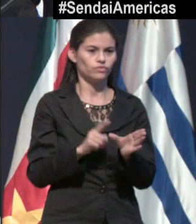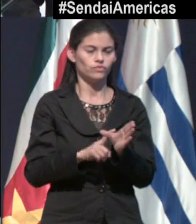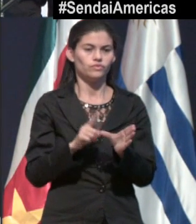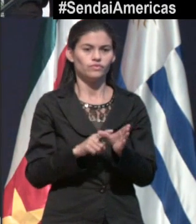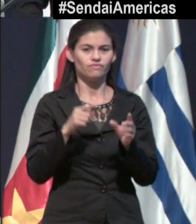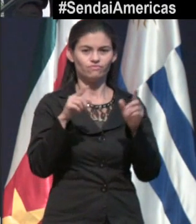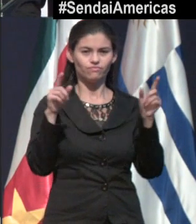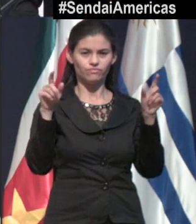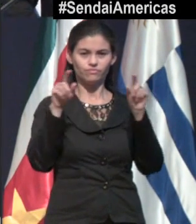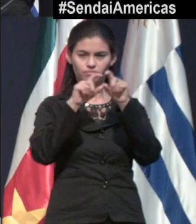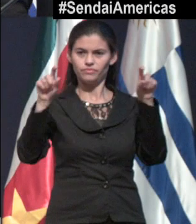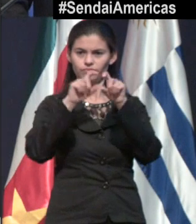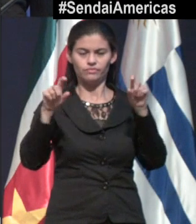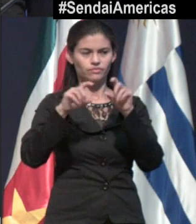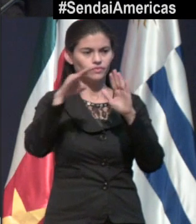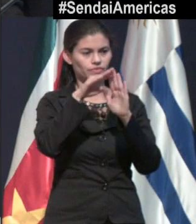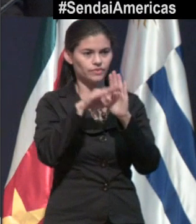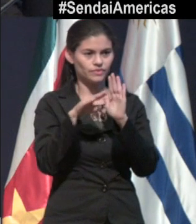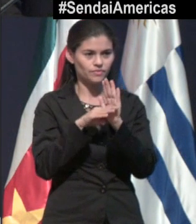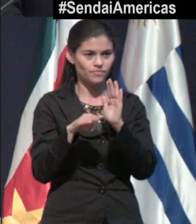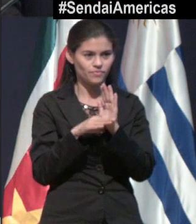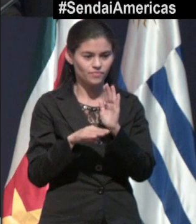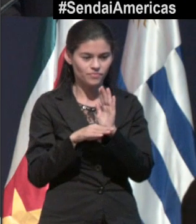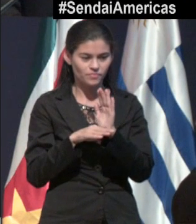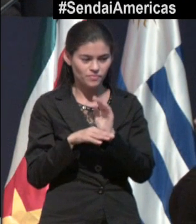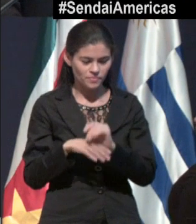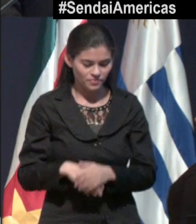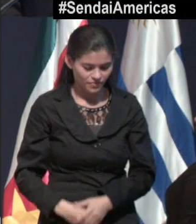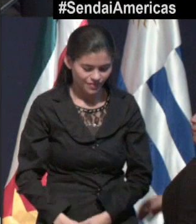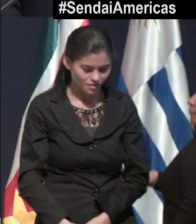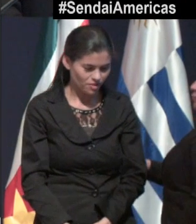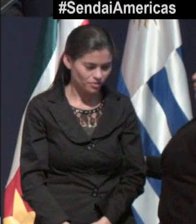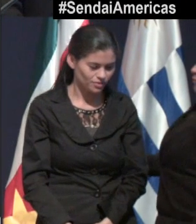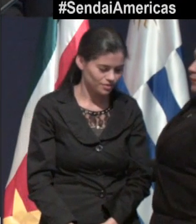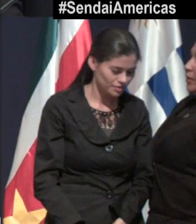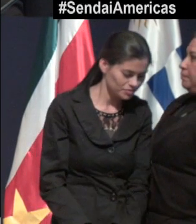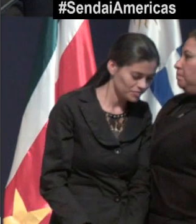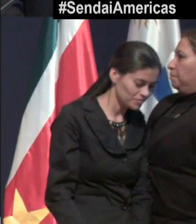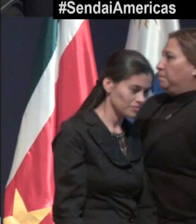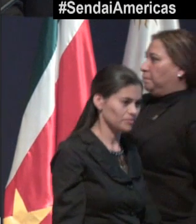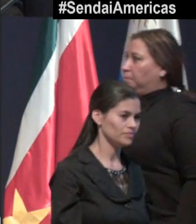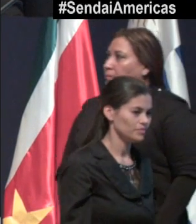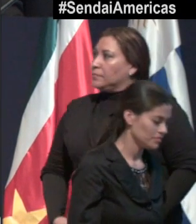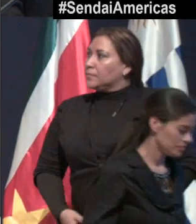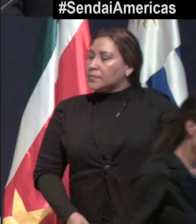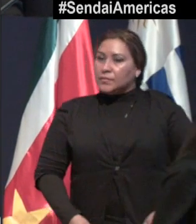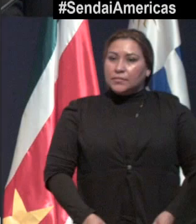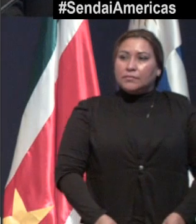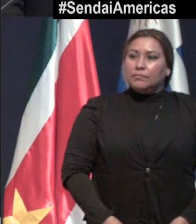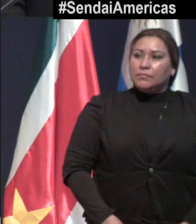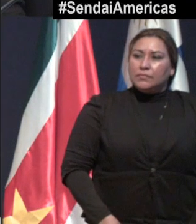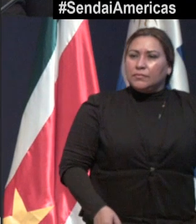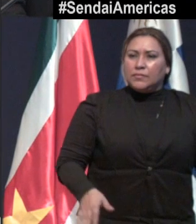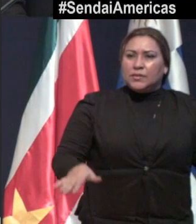los bloques temáticos que se habían escogido con ocasión de esta reunión ministerial y de altas autoridades, así como